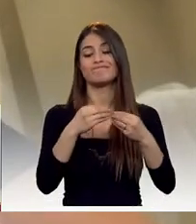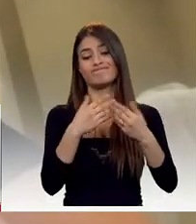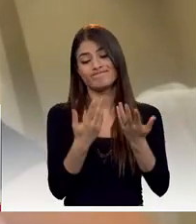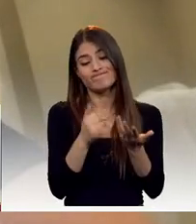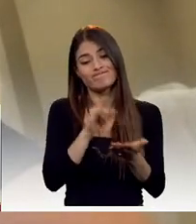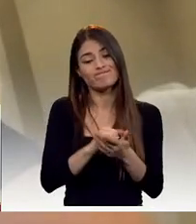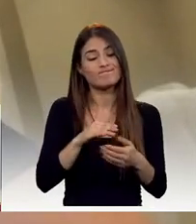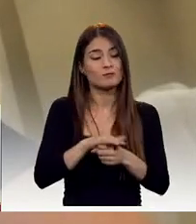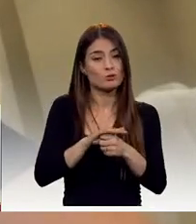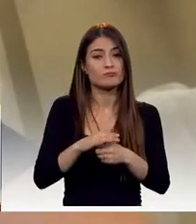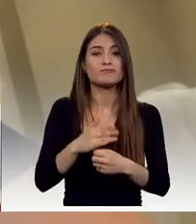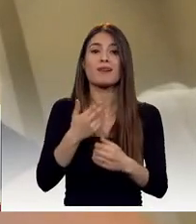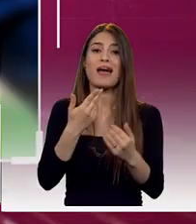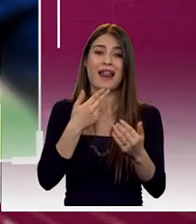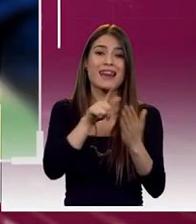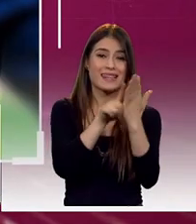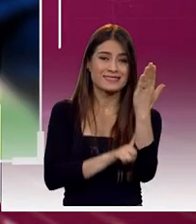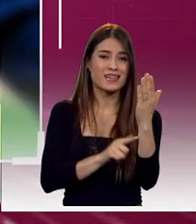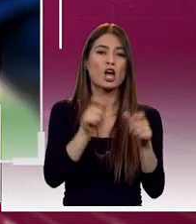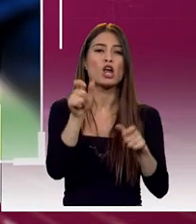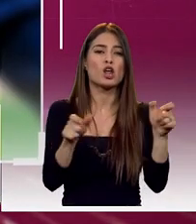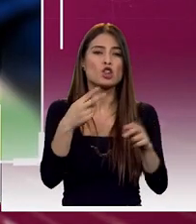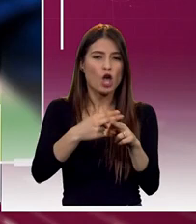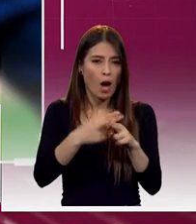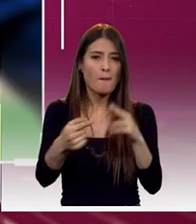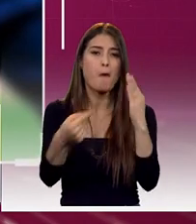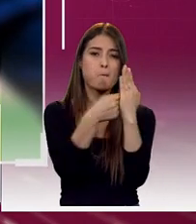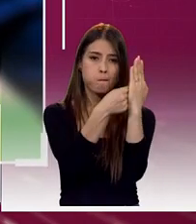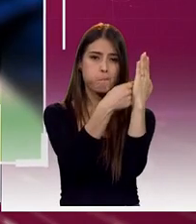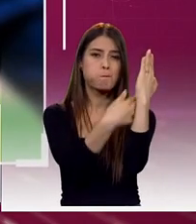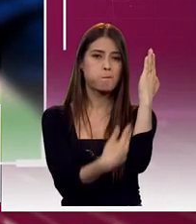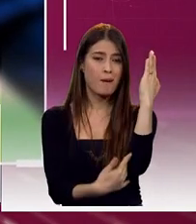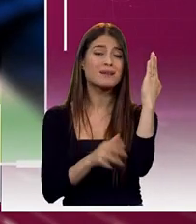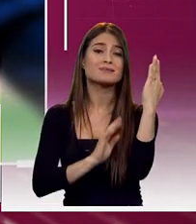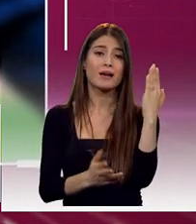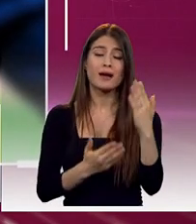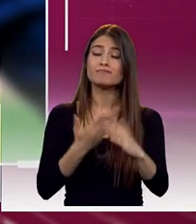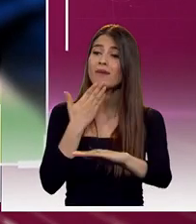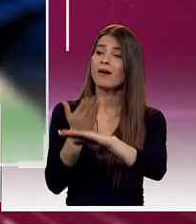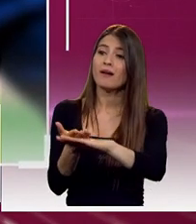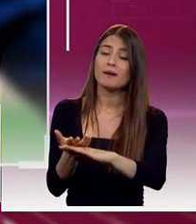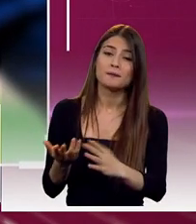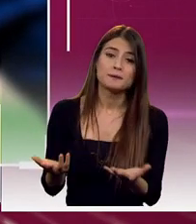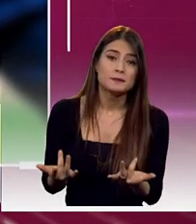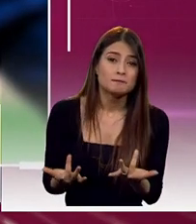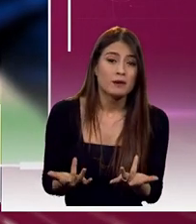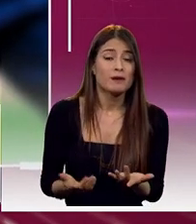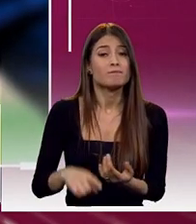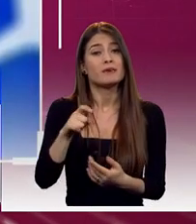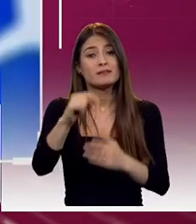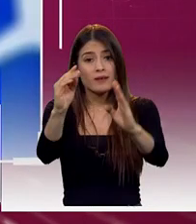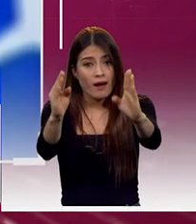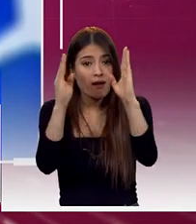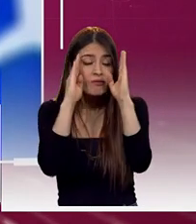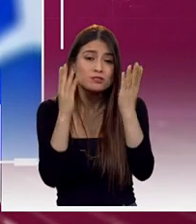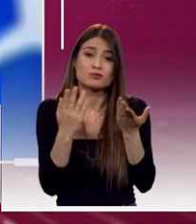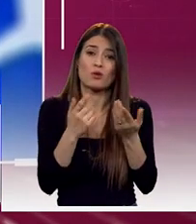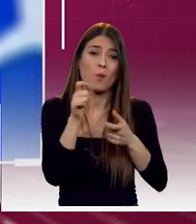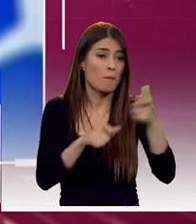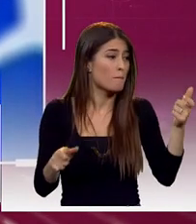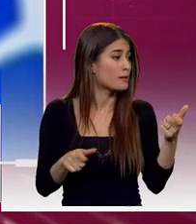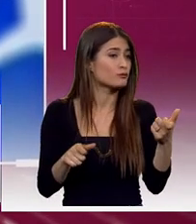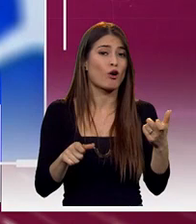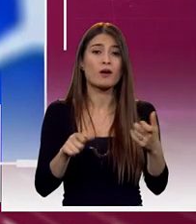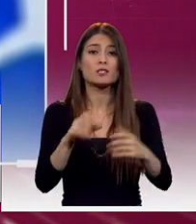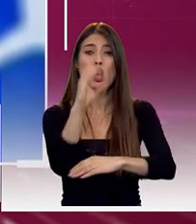bueno yo creo que es un caso de ponerle cuidado de poner la tensión a todos los colombianos que estamos fuera